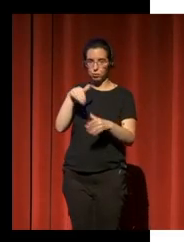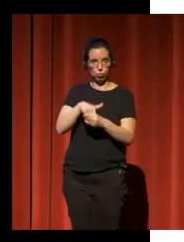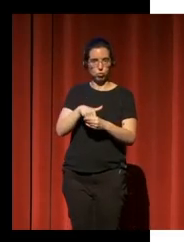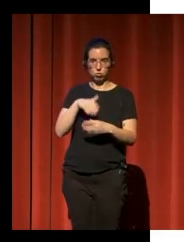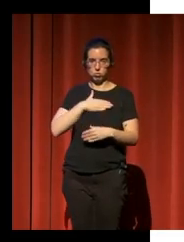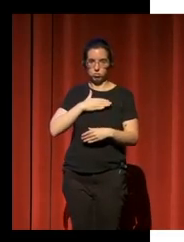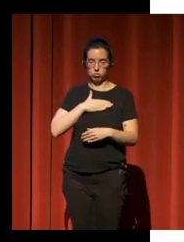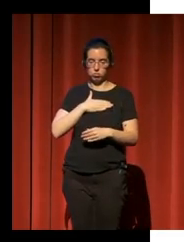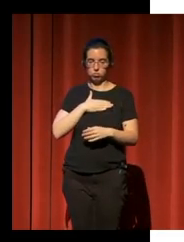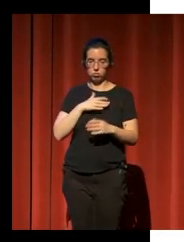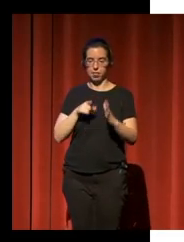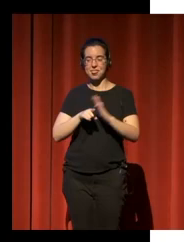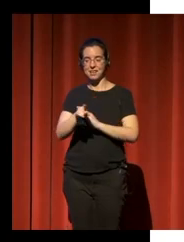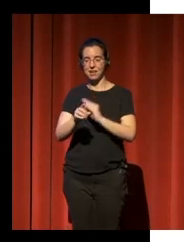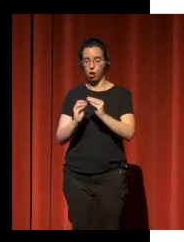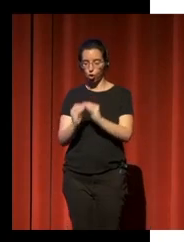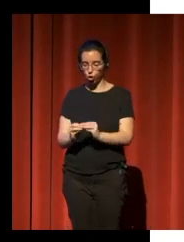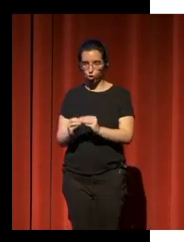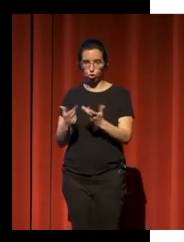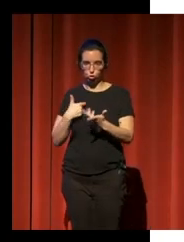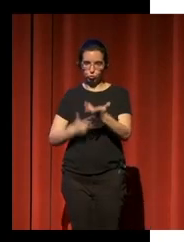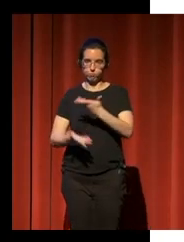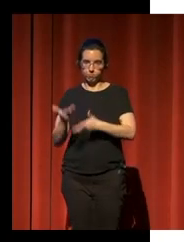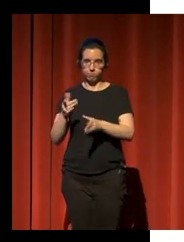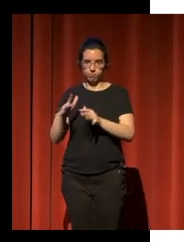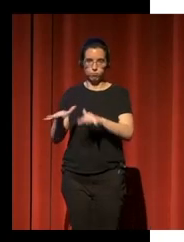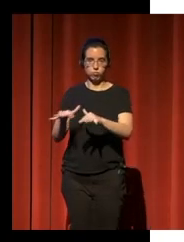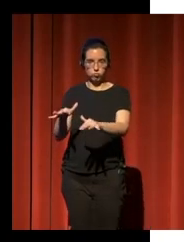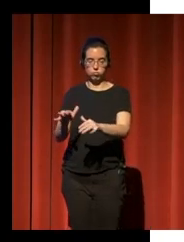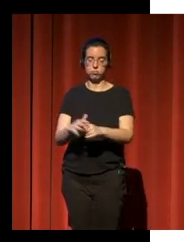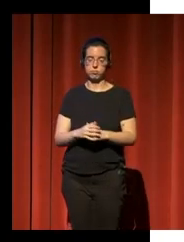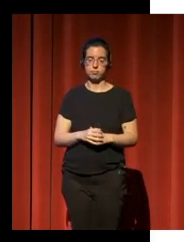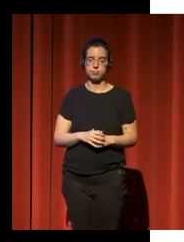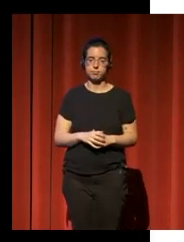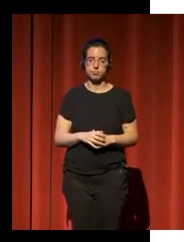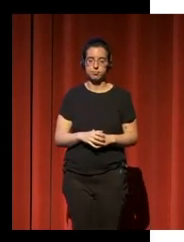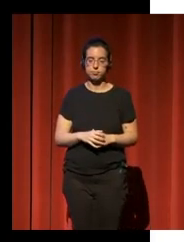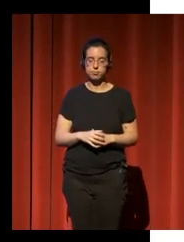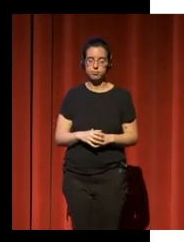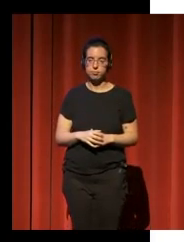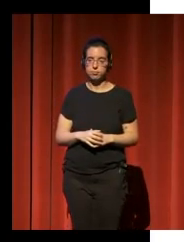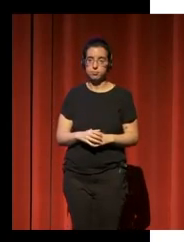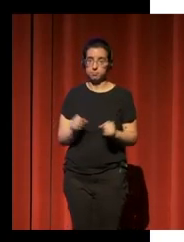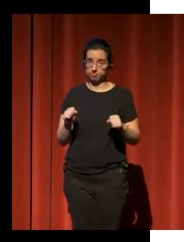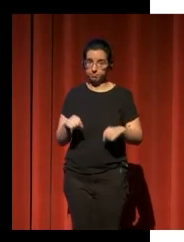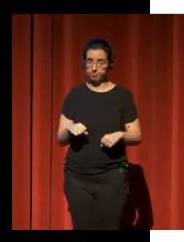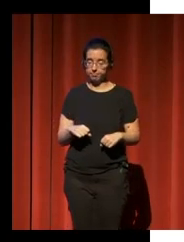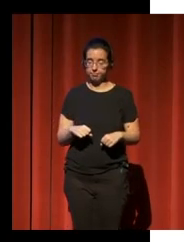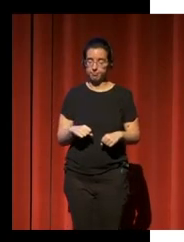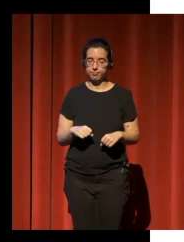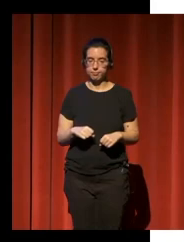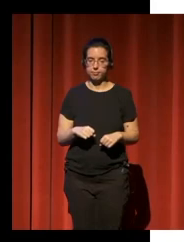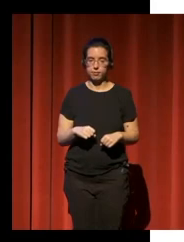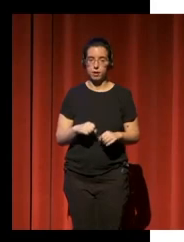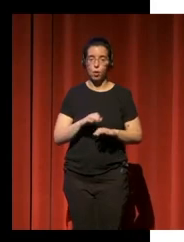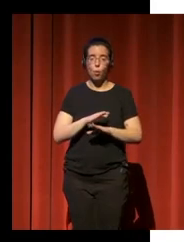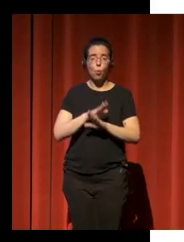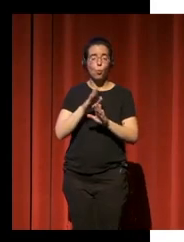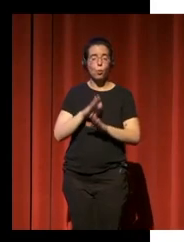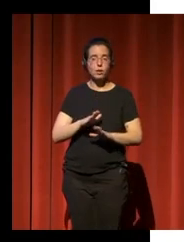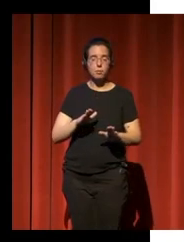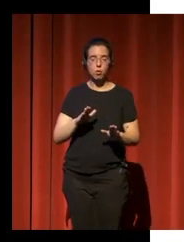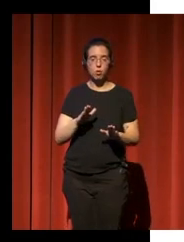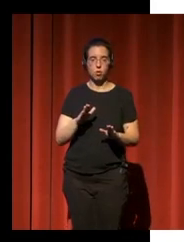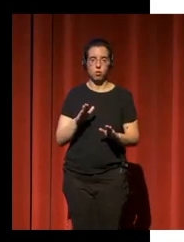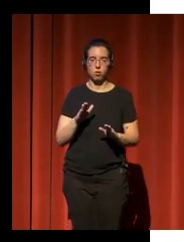en el desarrollo de la actividad o del proceso vale por